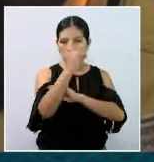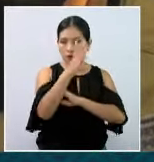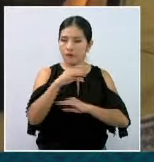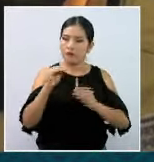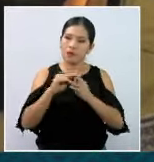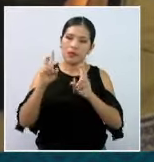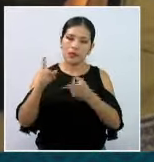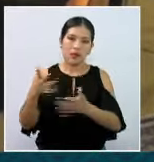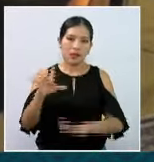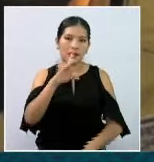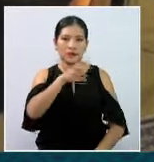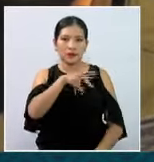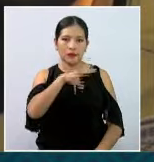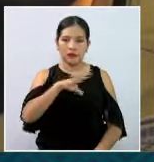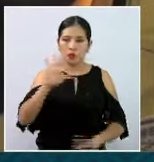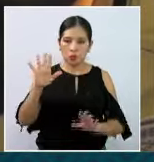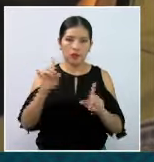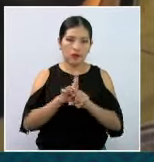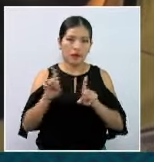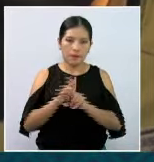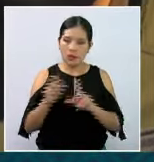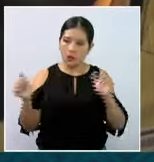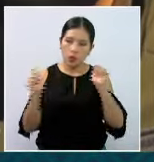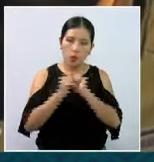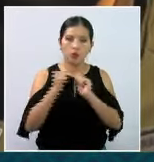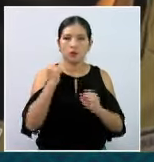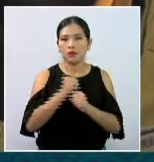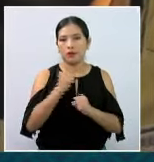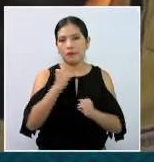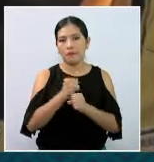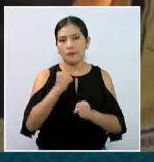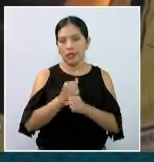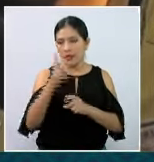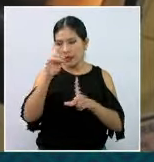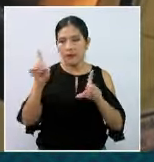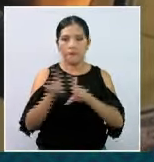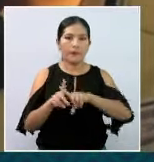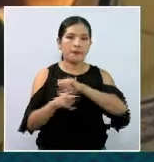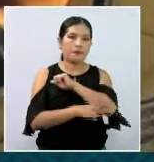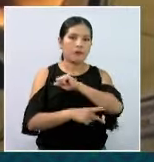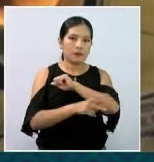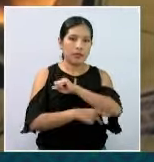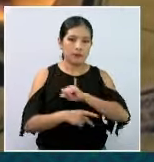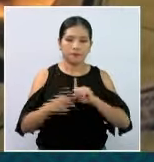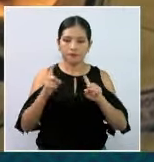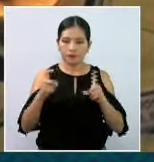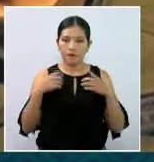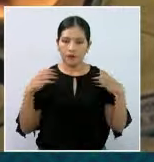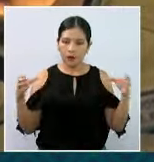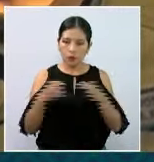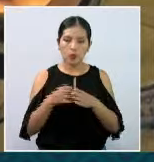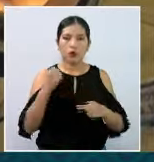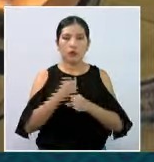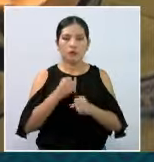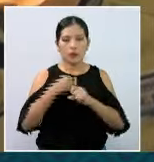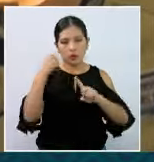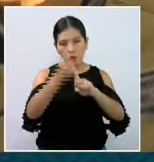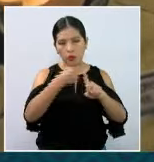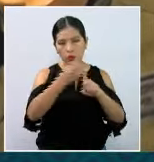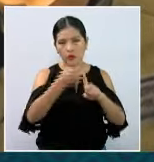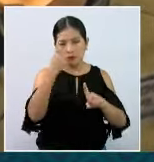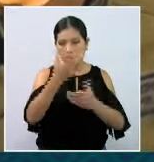del Interior y Seguridad Pública de la Hermana República de Chile en hacer actividades conjuntas en la lucha del delito